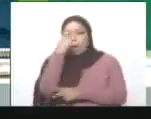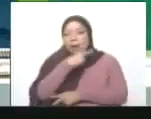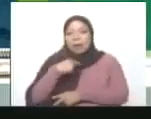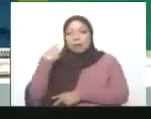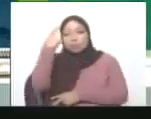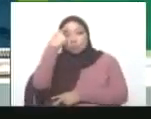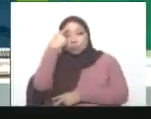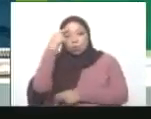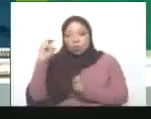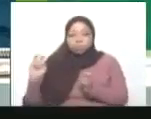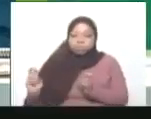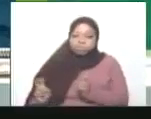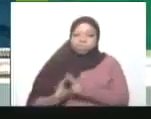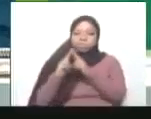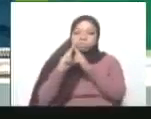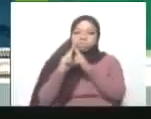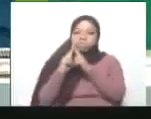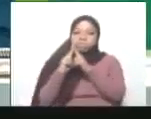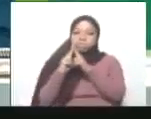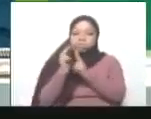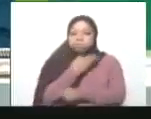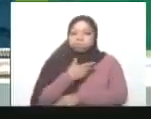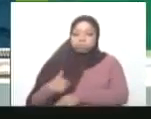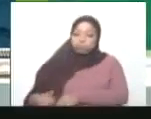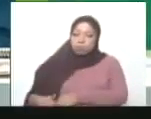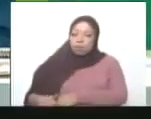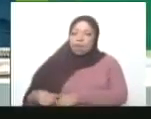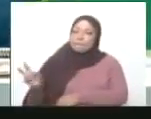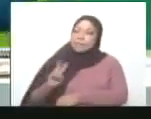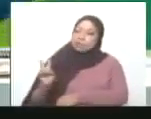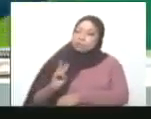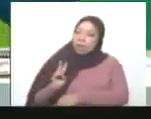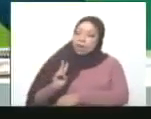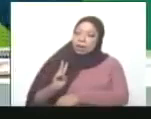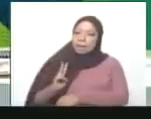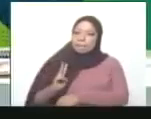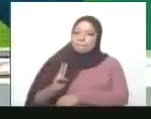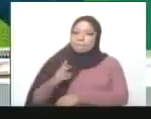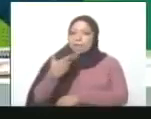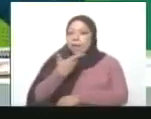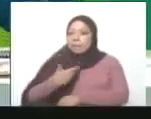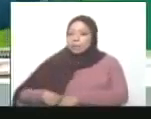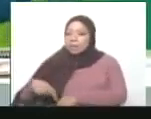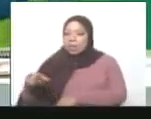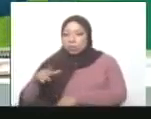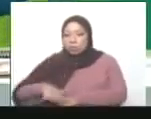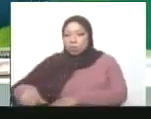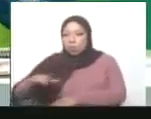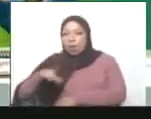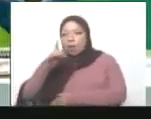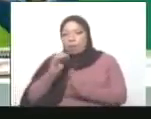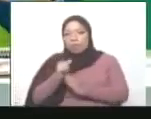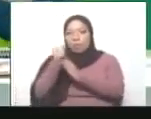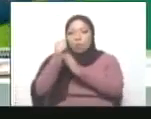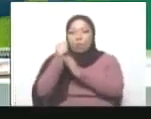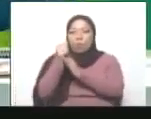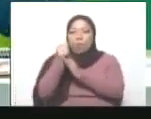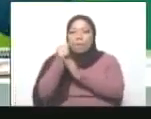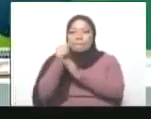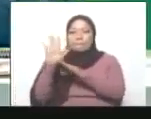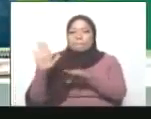el presidente de Guyana el presidente de Venezuela en una mesa con delegados del caricón